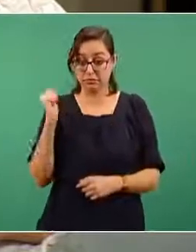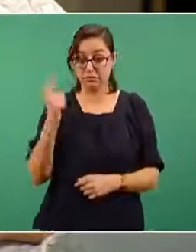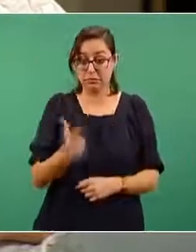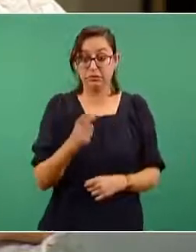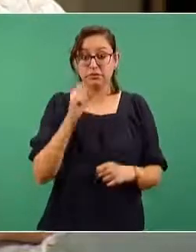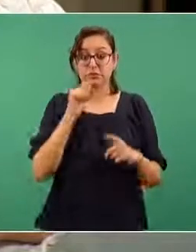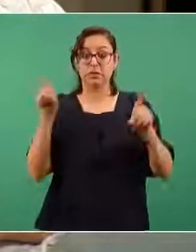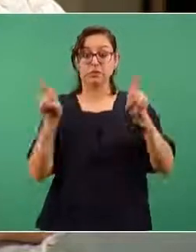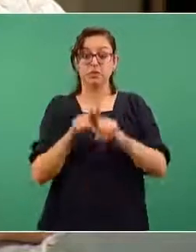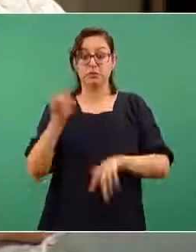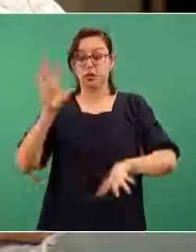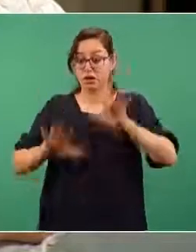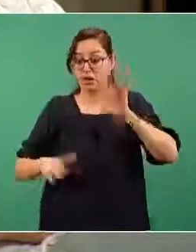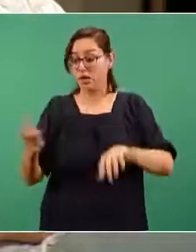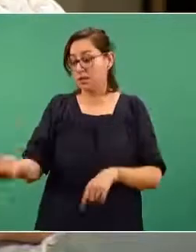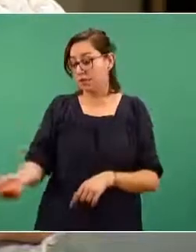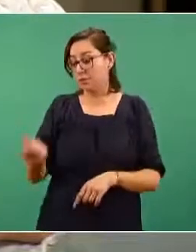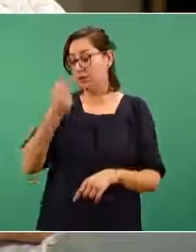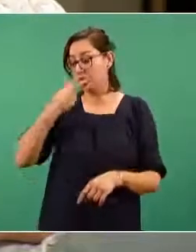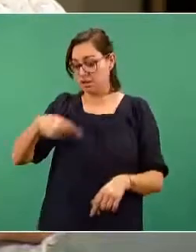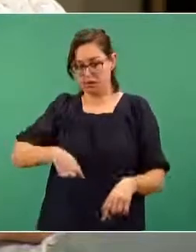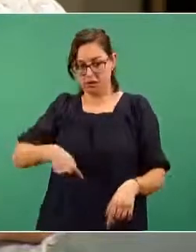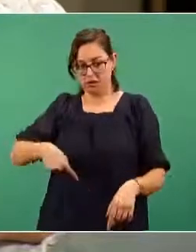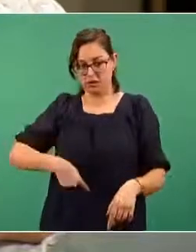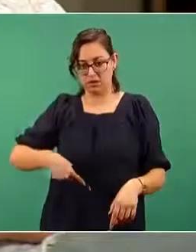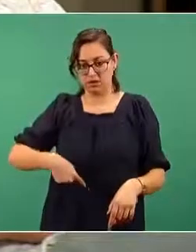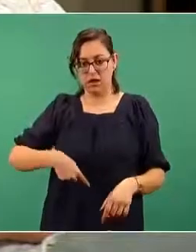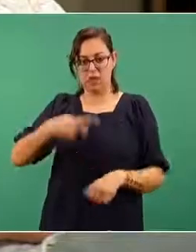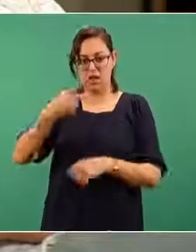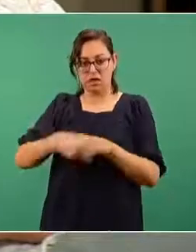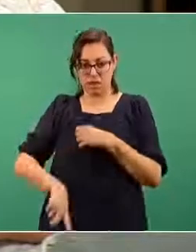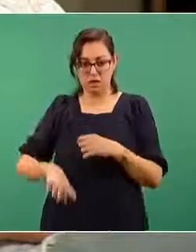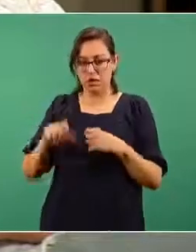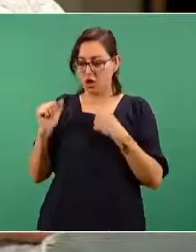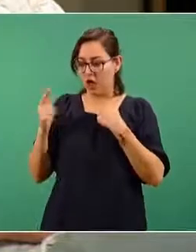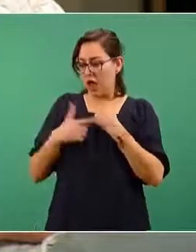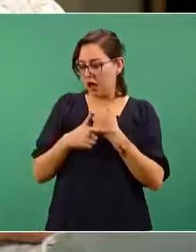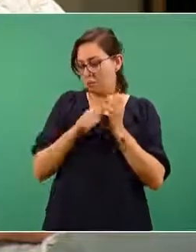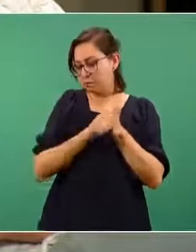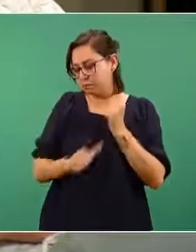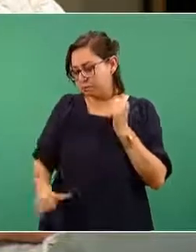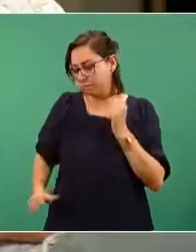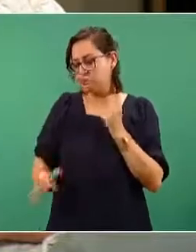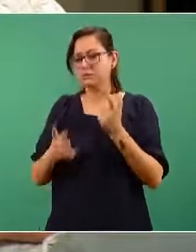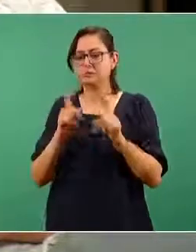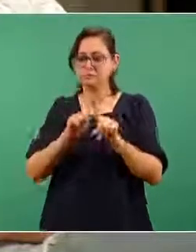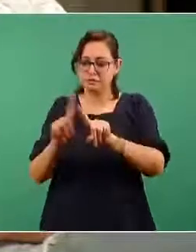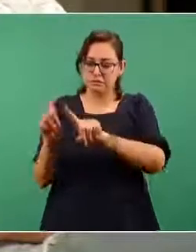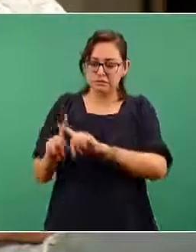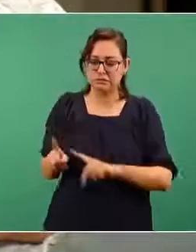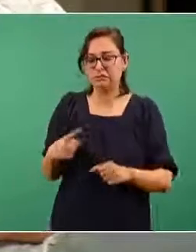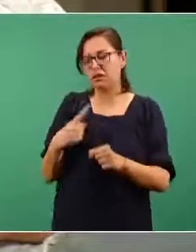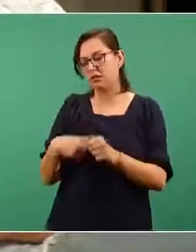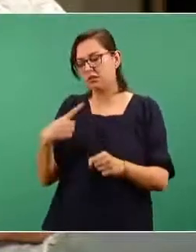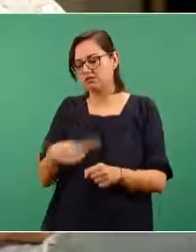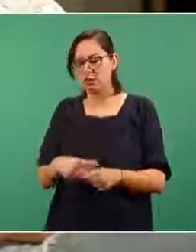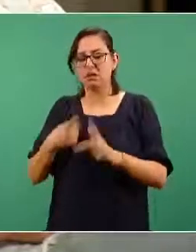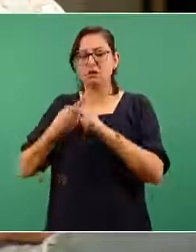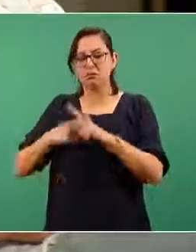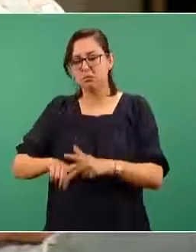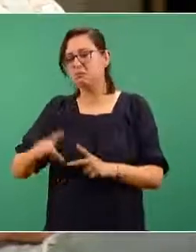para el estómago, porque en muchos de los casos se asociaban también al COVID con diarrea, bueno, con síntomas de diversos, o sea, hay como que